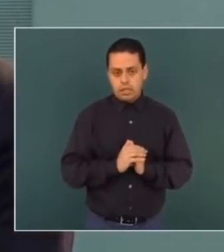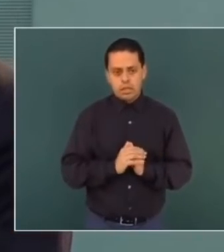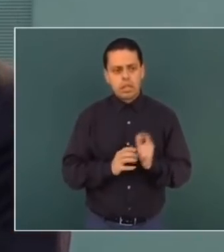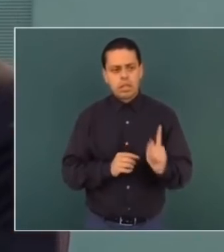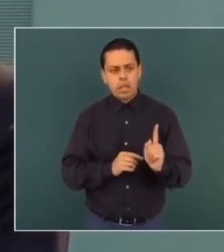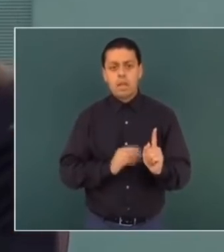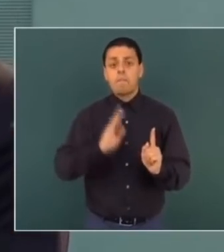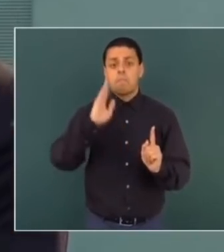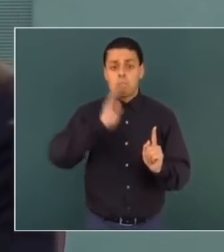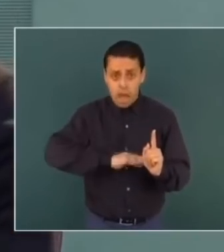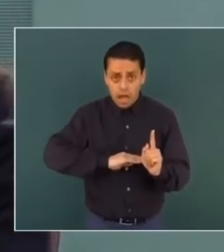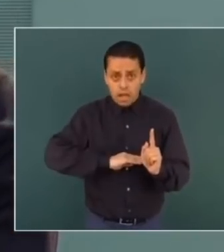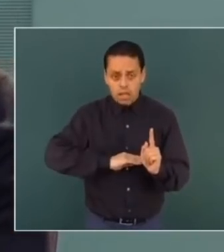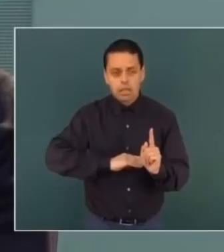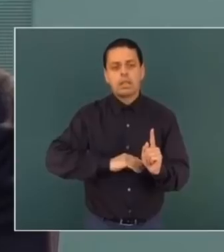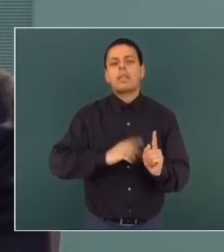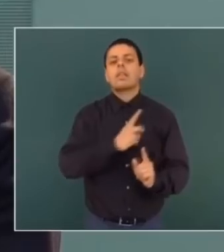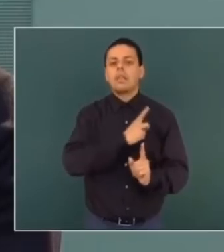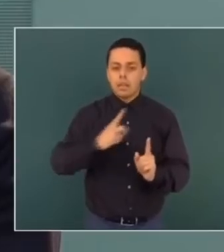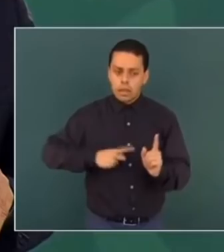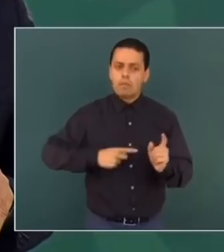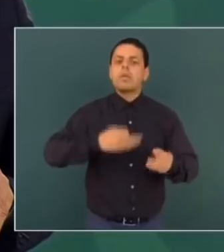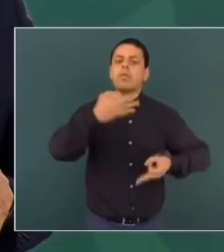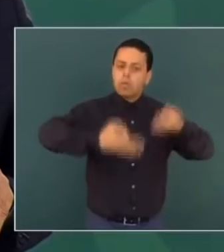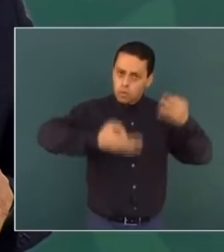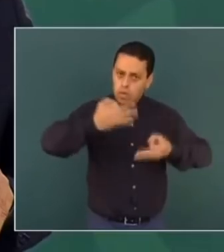comete un delito, debe ser juzgado.